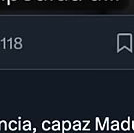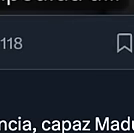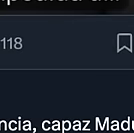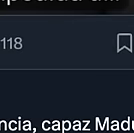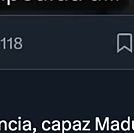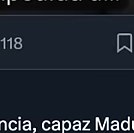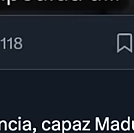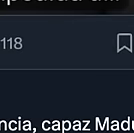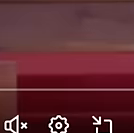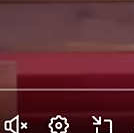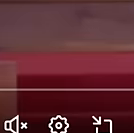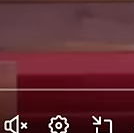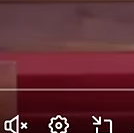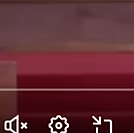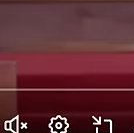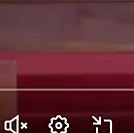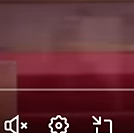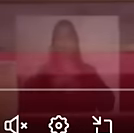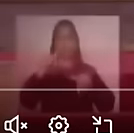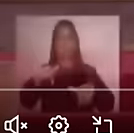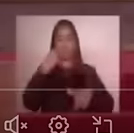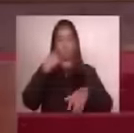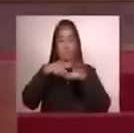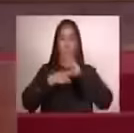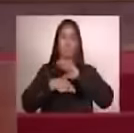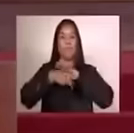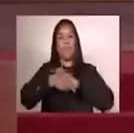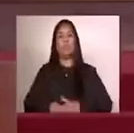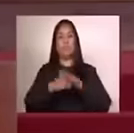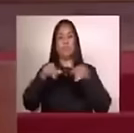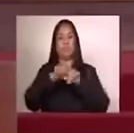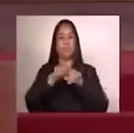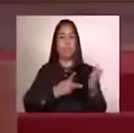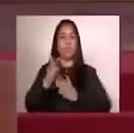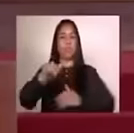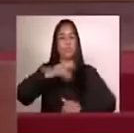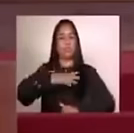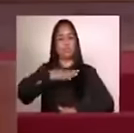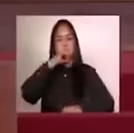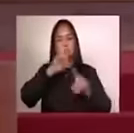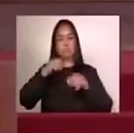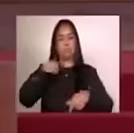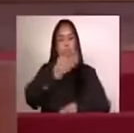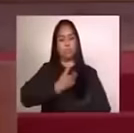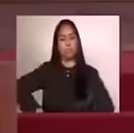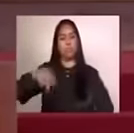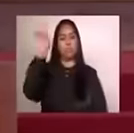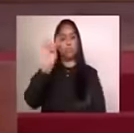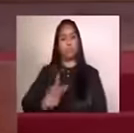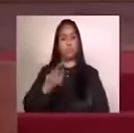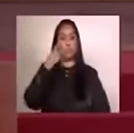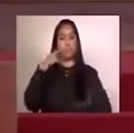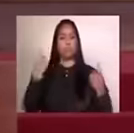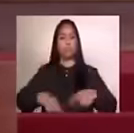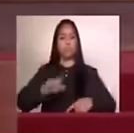amigos Qué piensan ustedes alguien más que dio a conocer que en ningún momento reconoce a Nicolás Maduro como el presidente